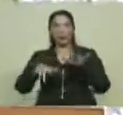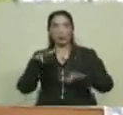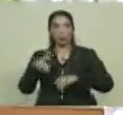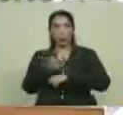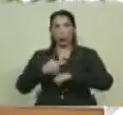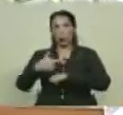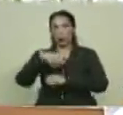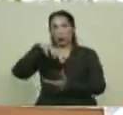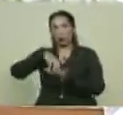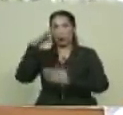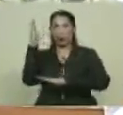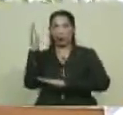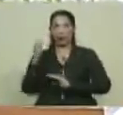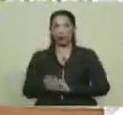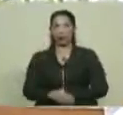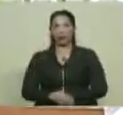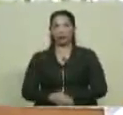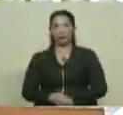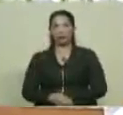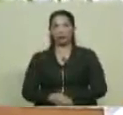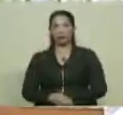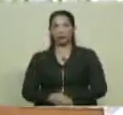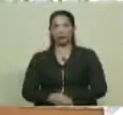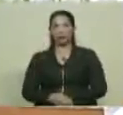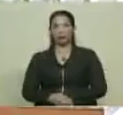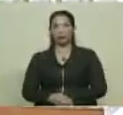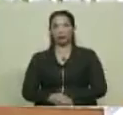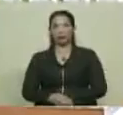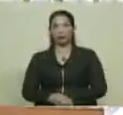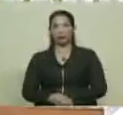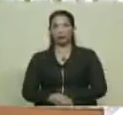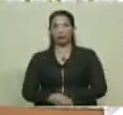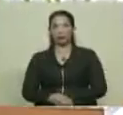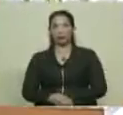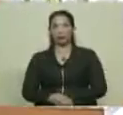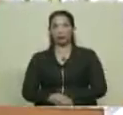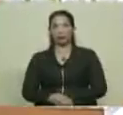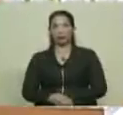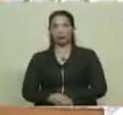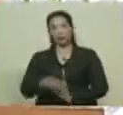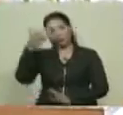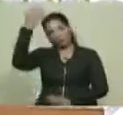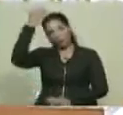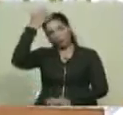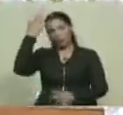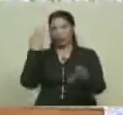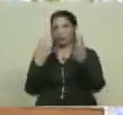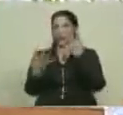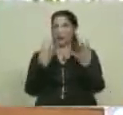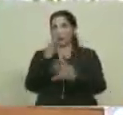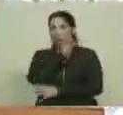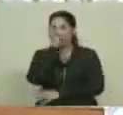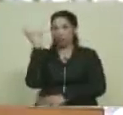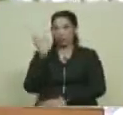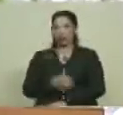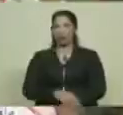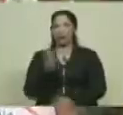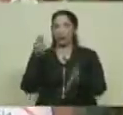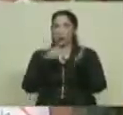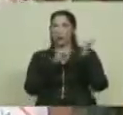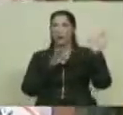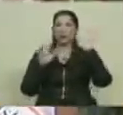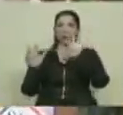del Estado Lara, ciudadana señorita Paola Marín, reina de las ferias de Barquisimeto